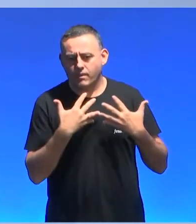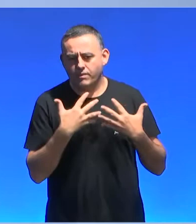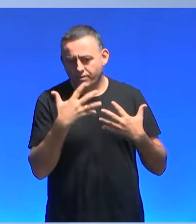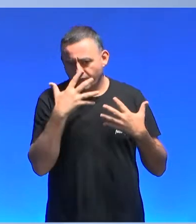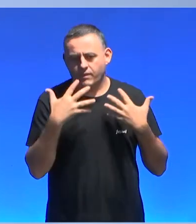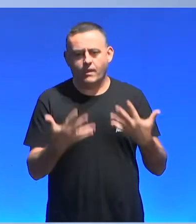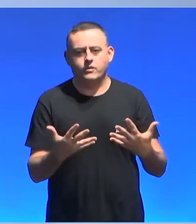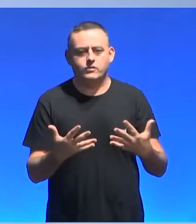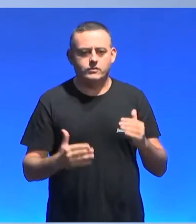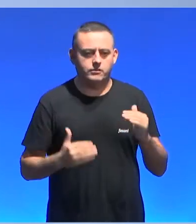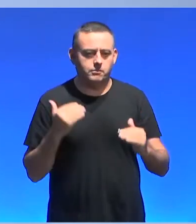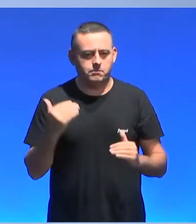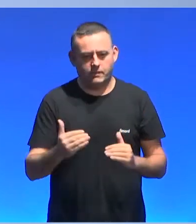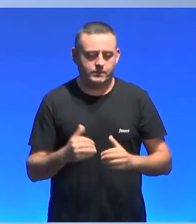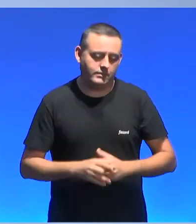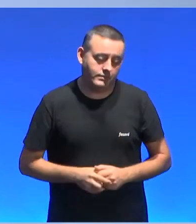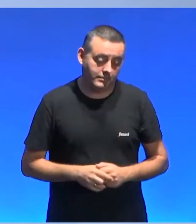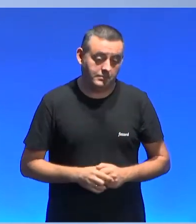Últimos datos,